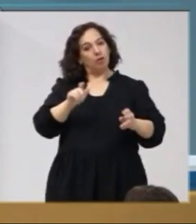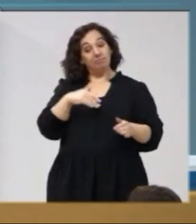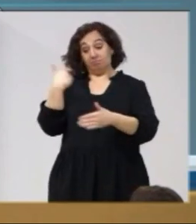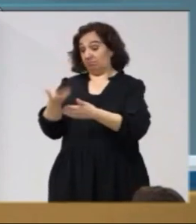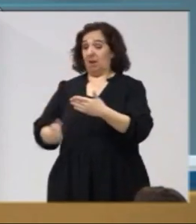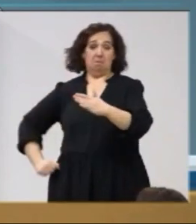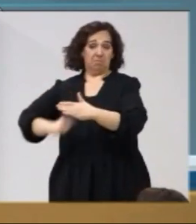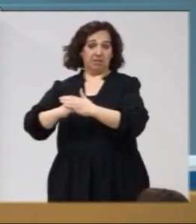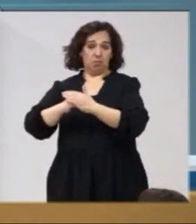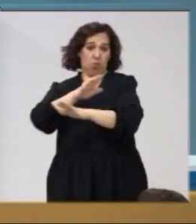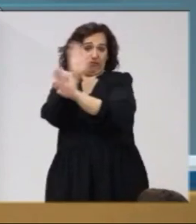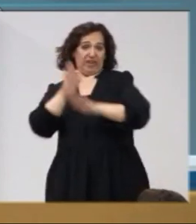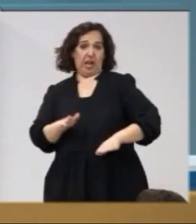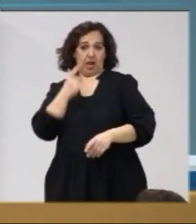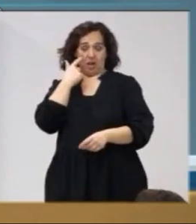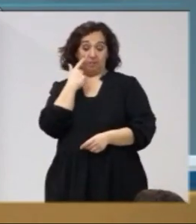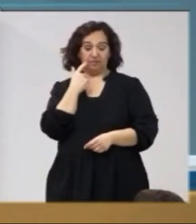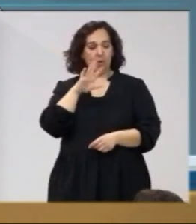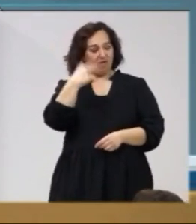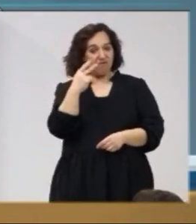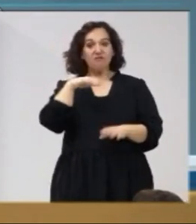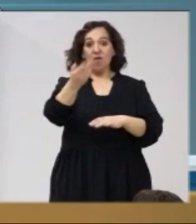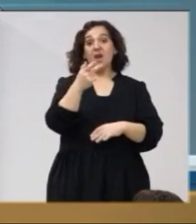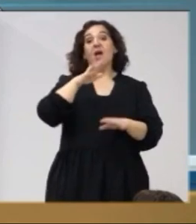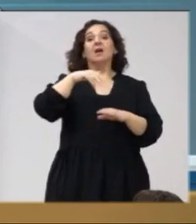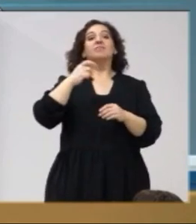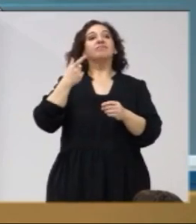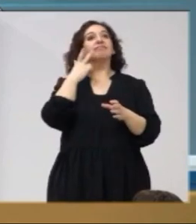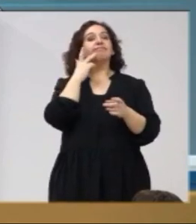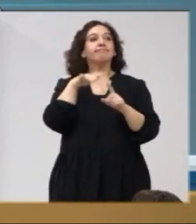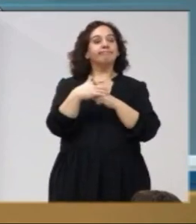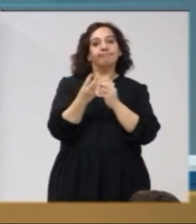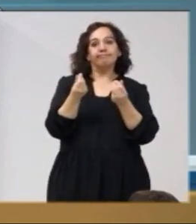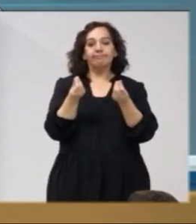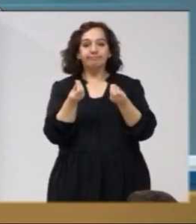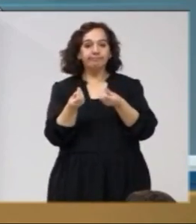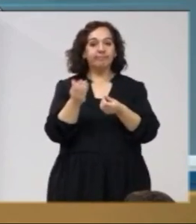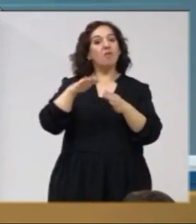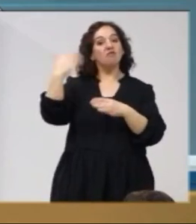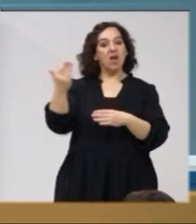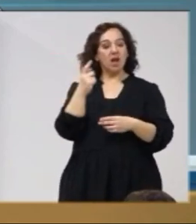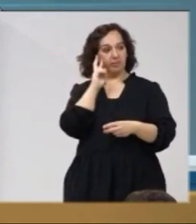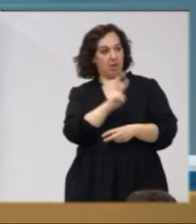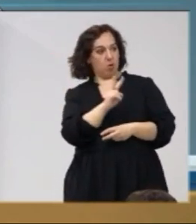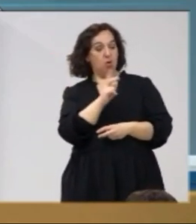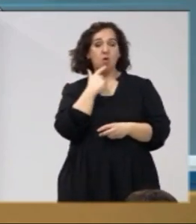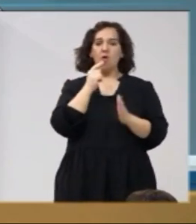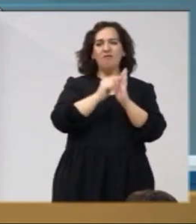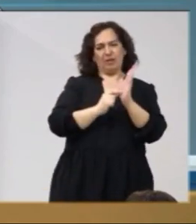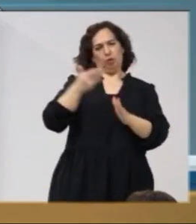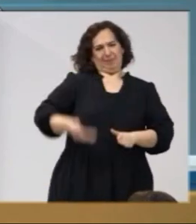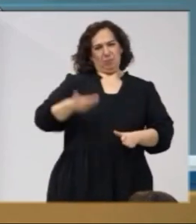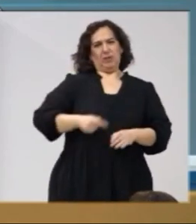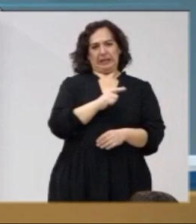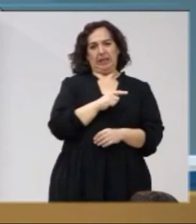el final. Los signos externos, que siempre he dicho que debieran de ser un factor